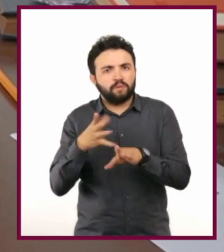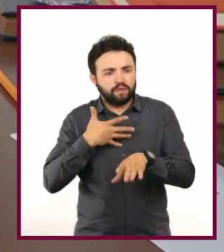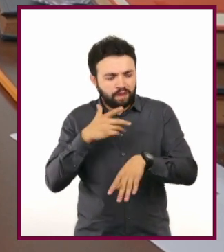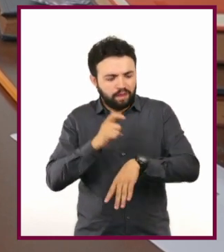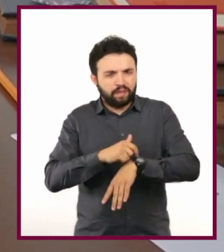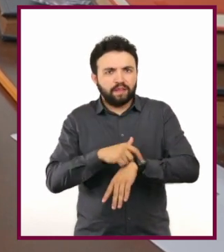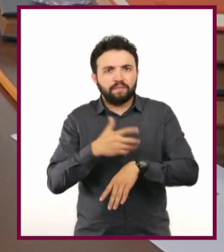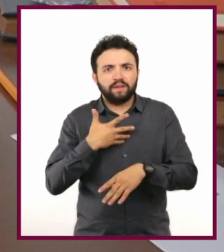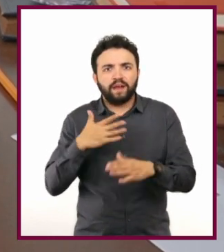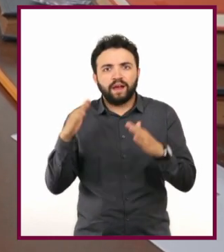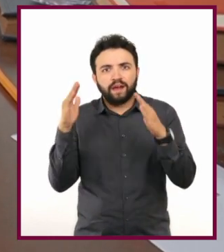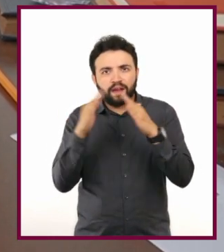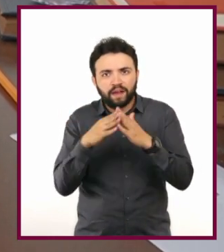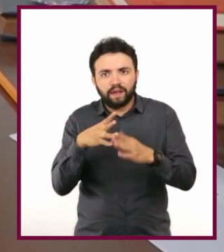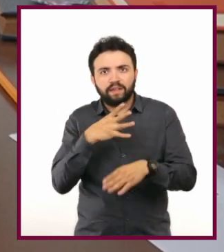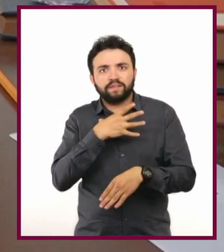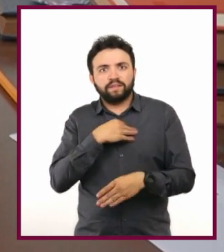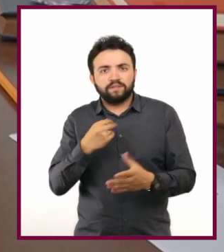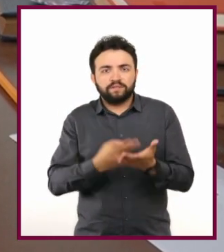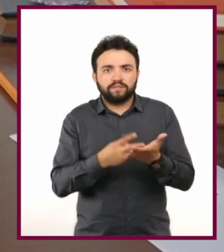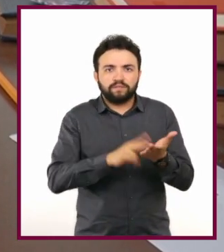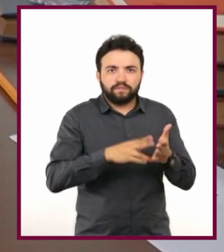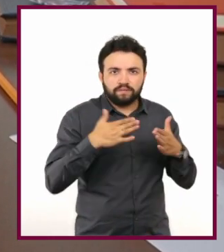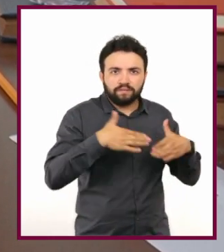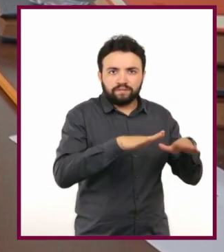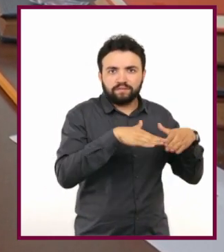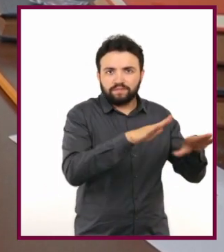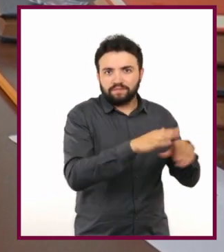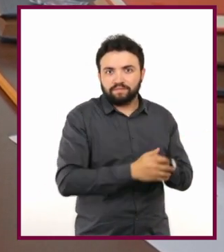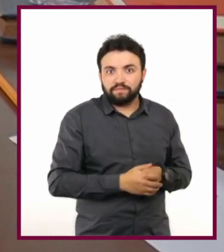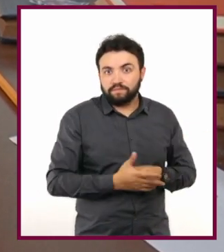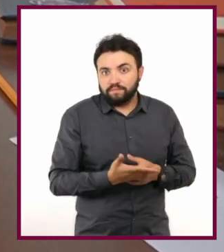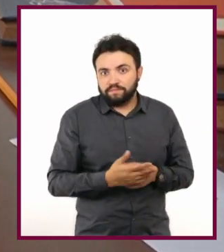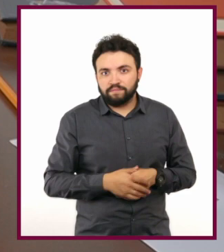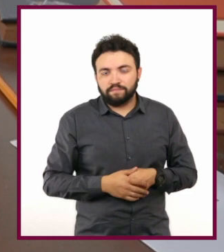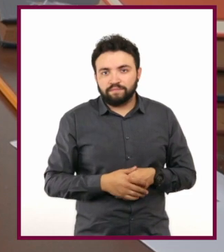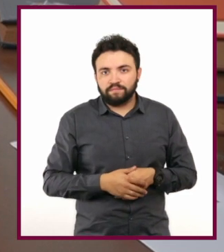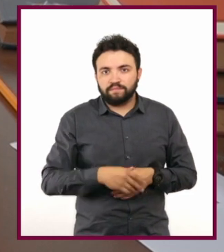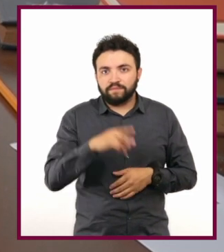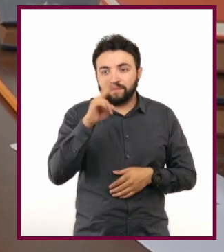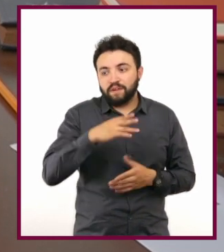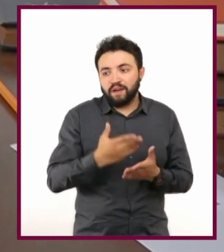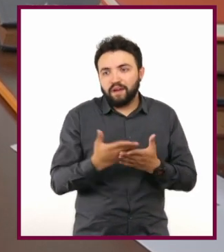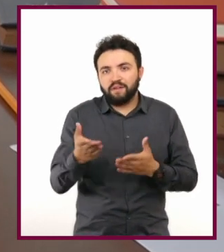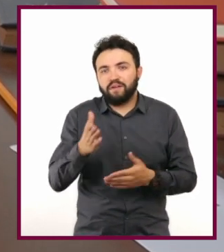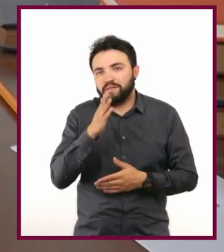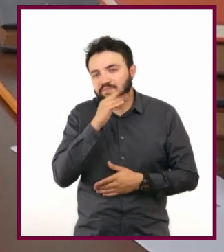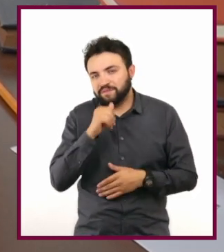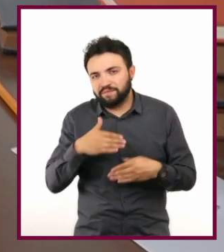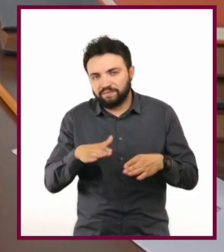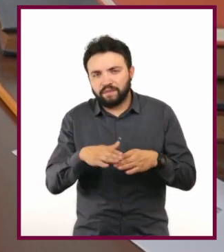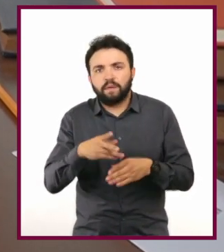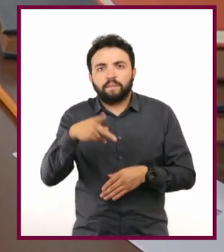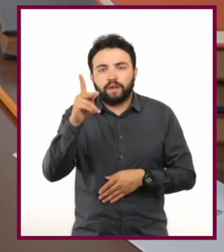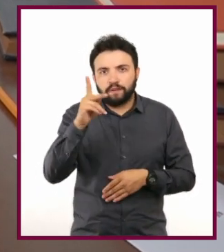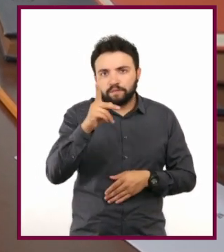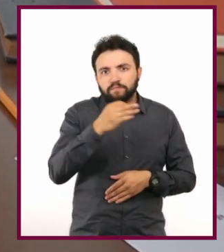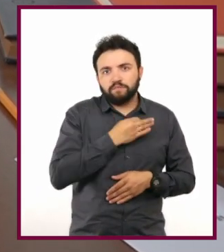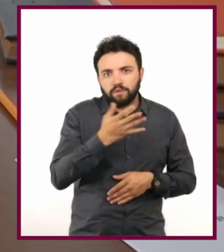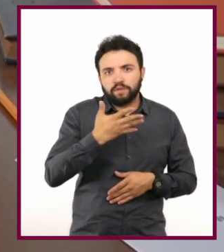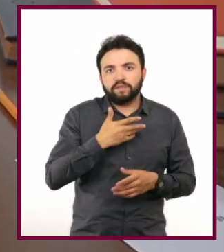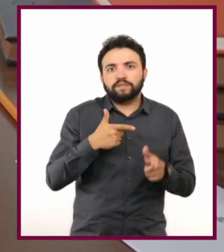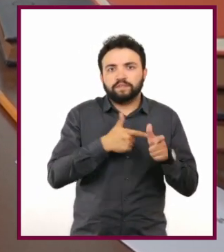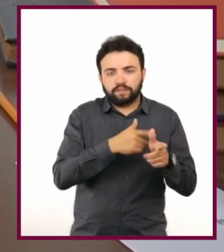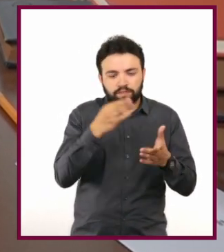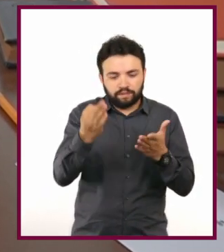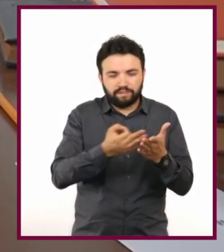todo? Casa, hijos y taller de costura. Qué lástima que por tu vista ya no puedas ni coser. Lo bueno es que sí sigues